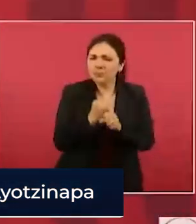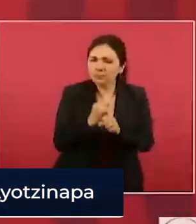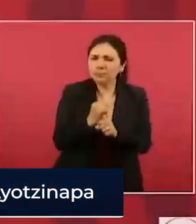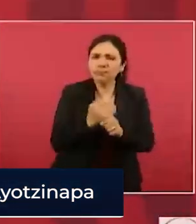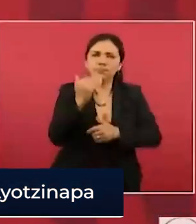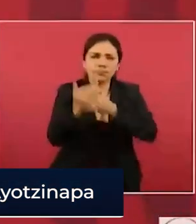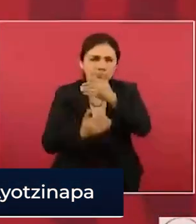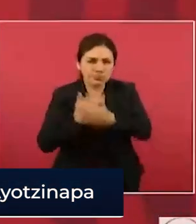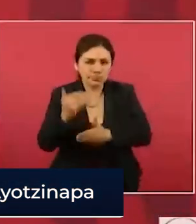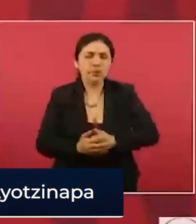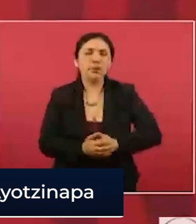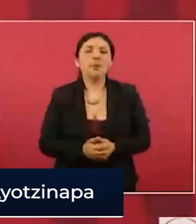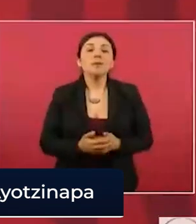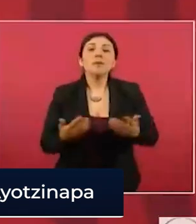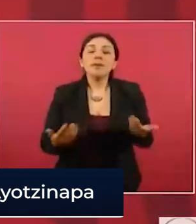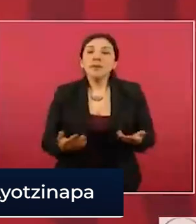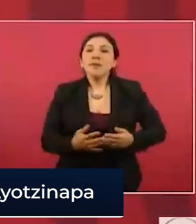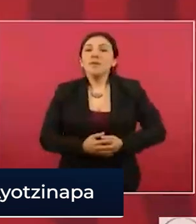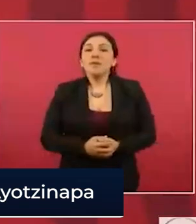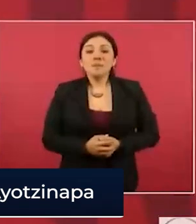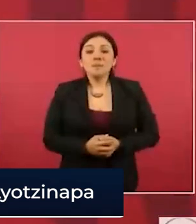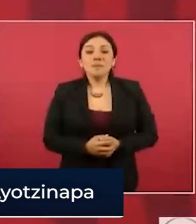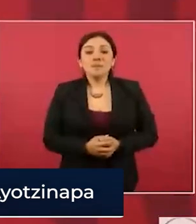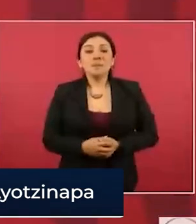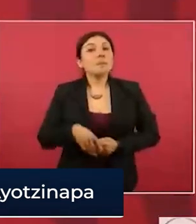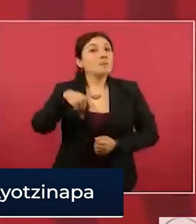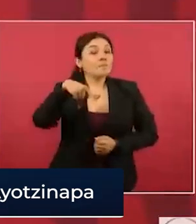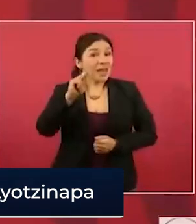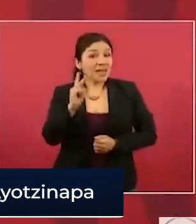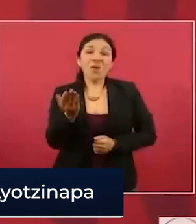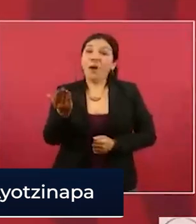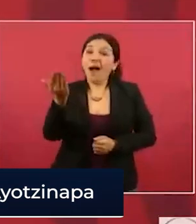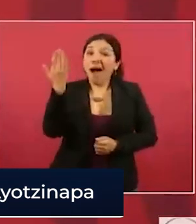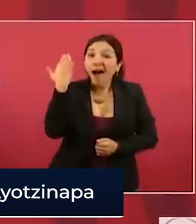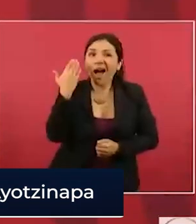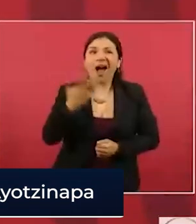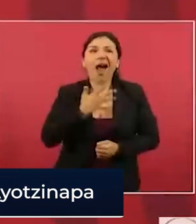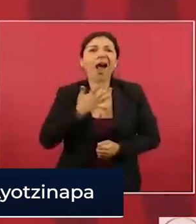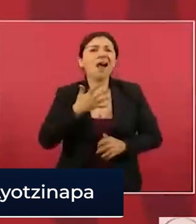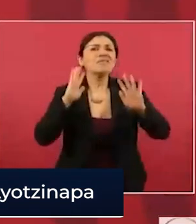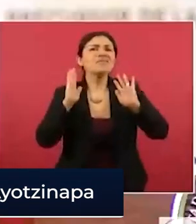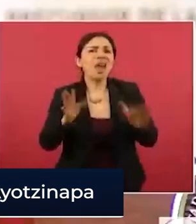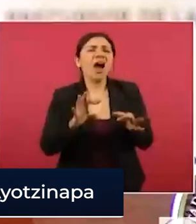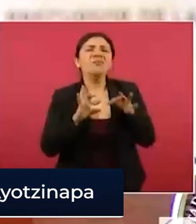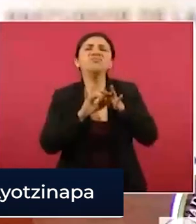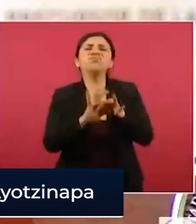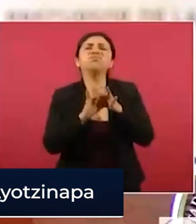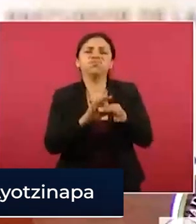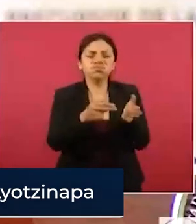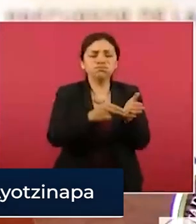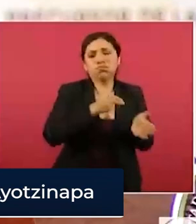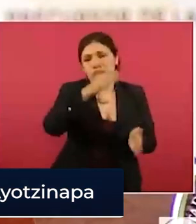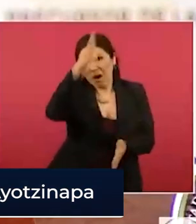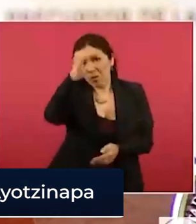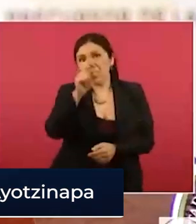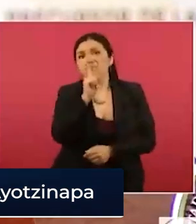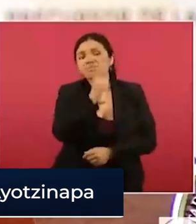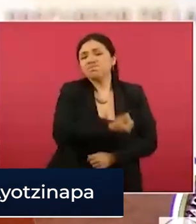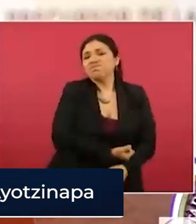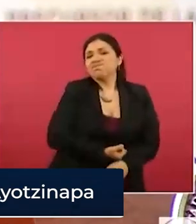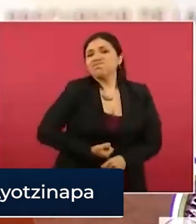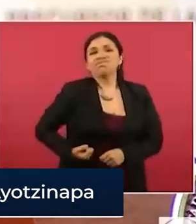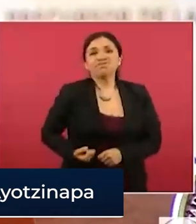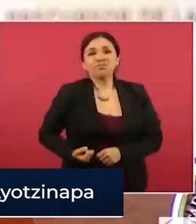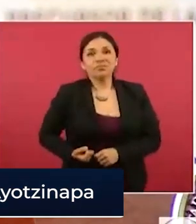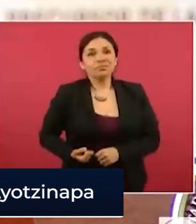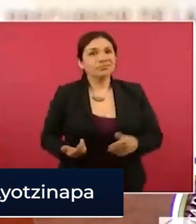43 normalistas de Ayotzinapa, el presidente Andrés Manuel López Obrador afirmó que cumplirá su compromiso de que antes que concluya su